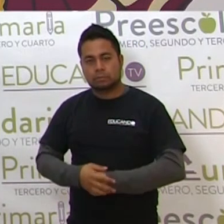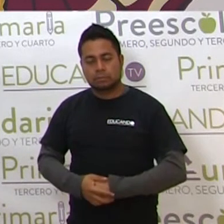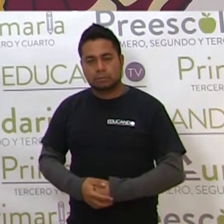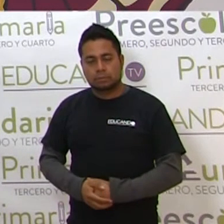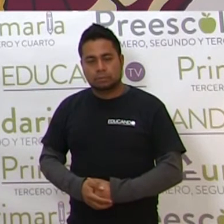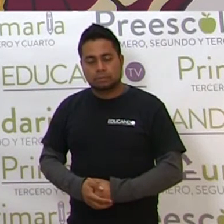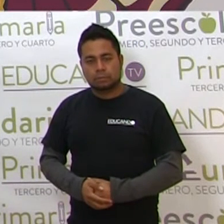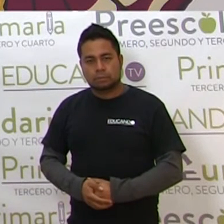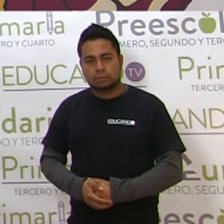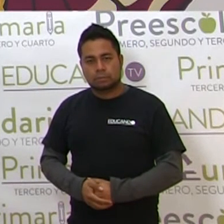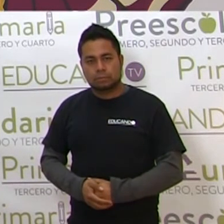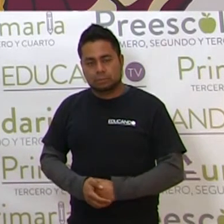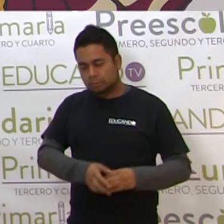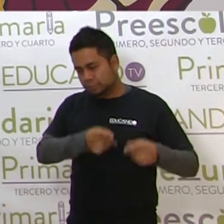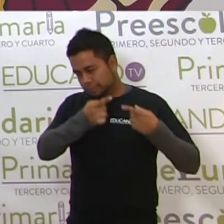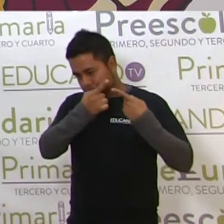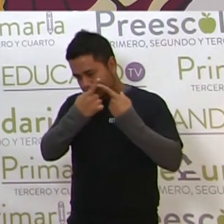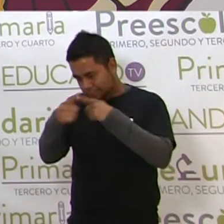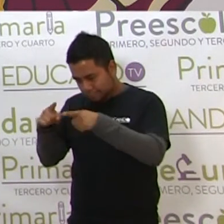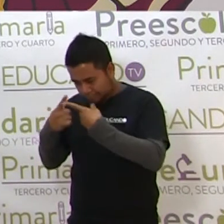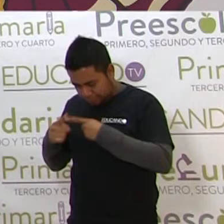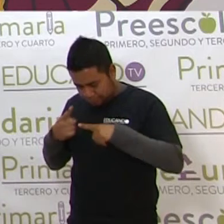es multicolor